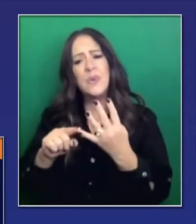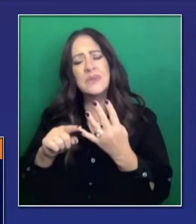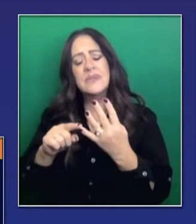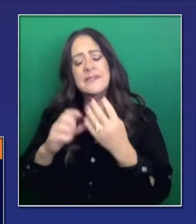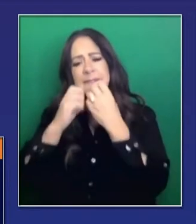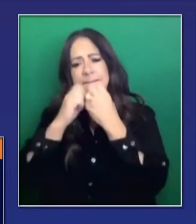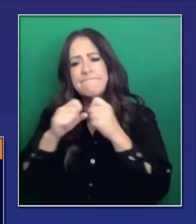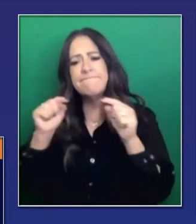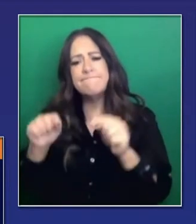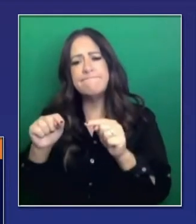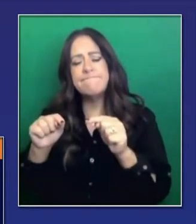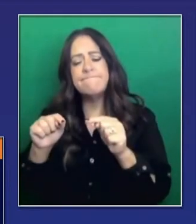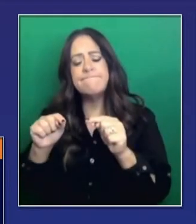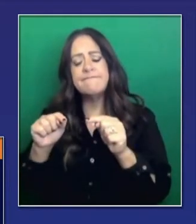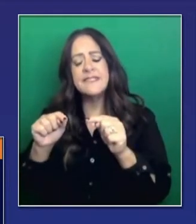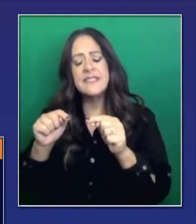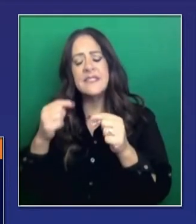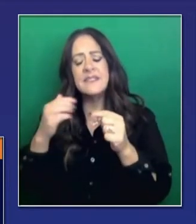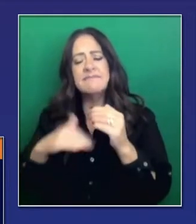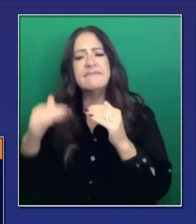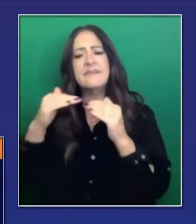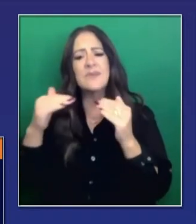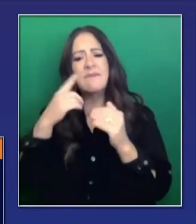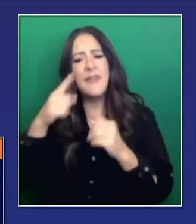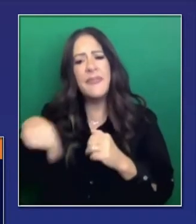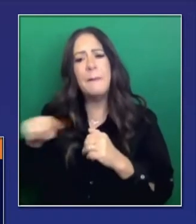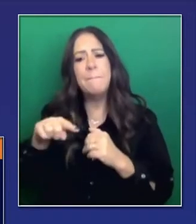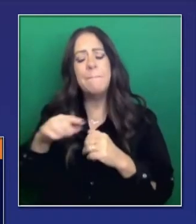de kindergarten a sexto de primaria